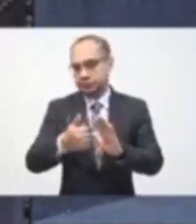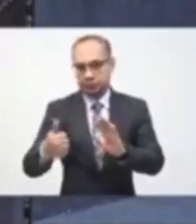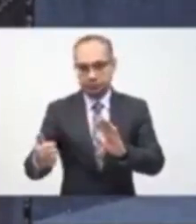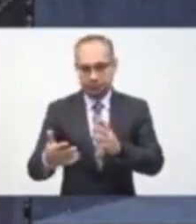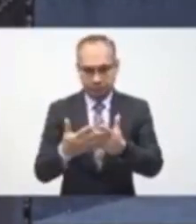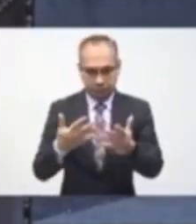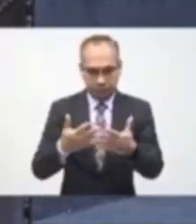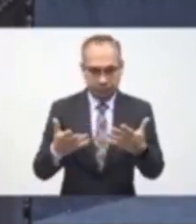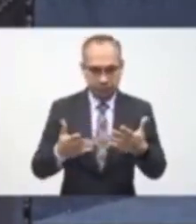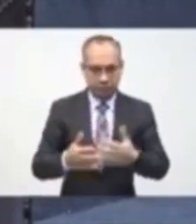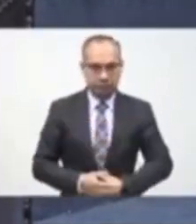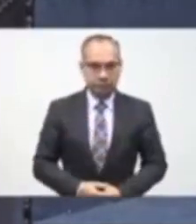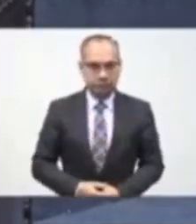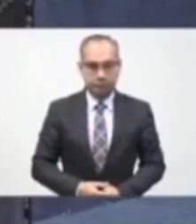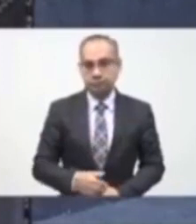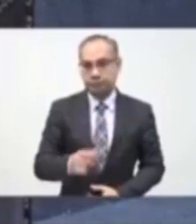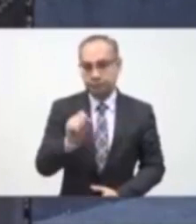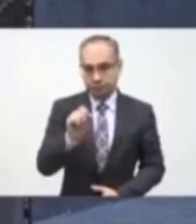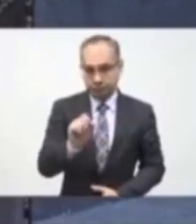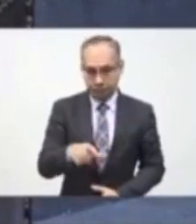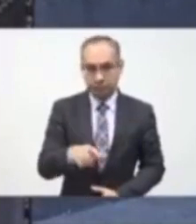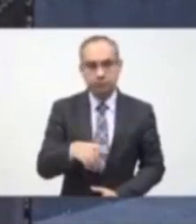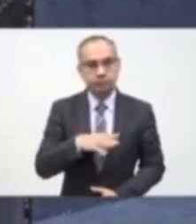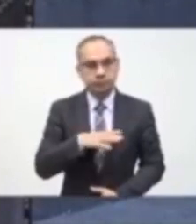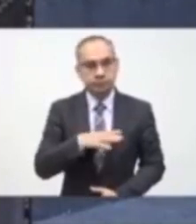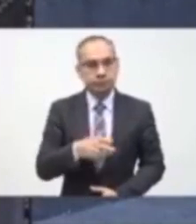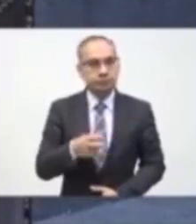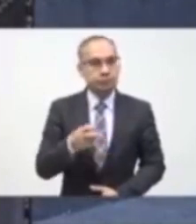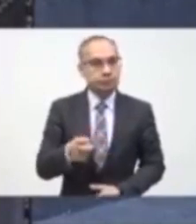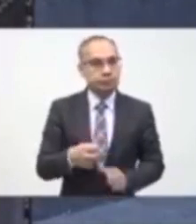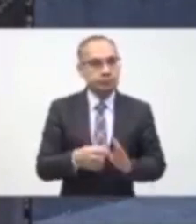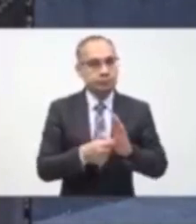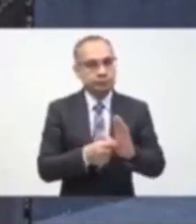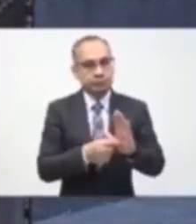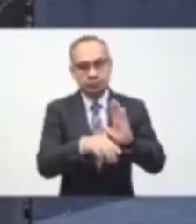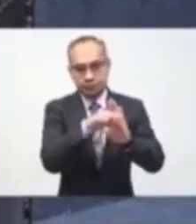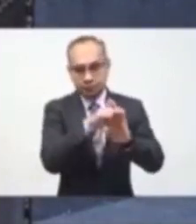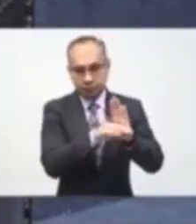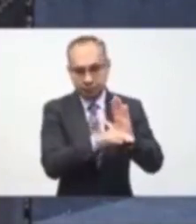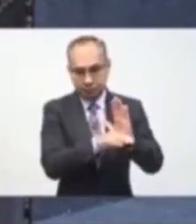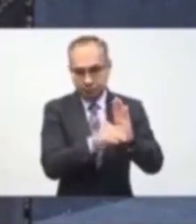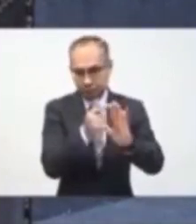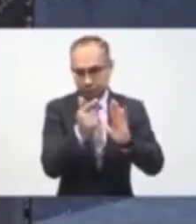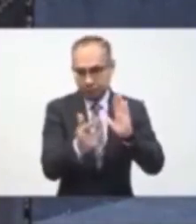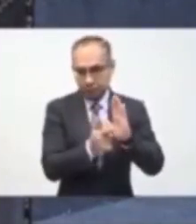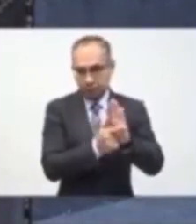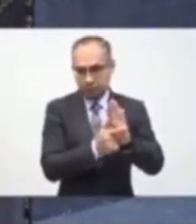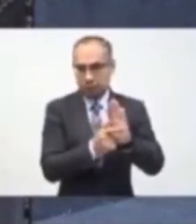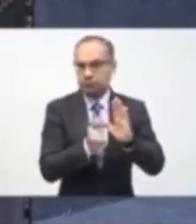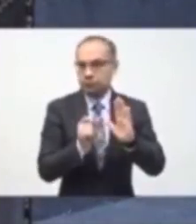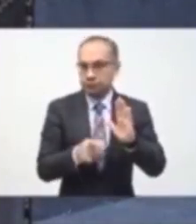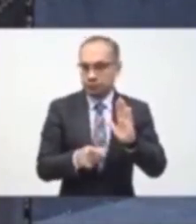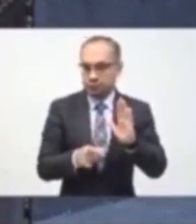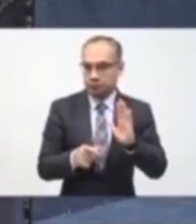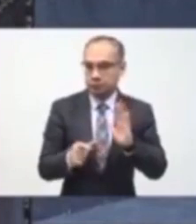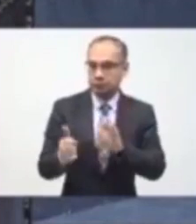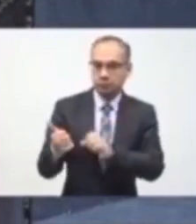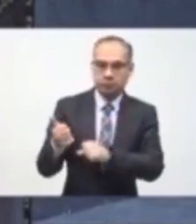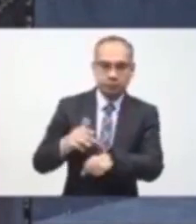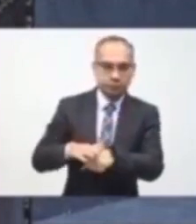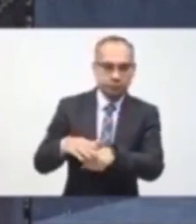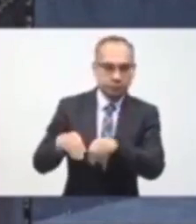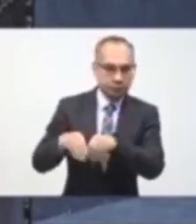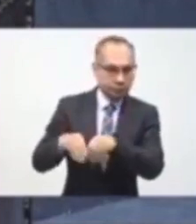Citlali Jaramillo Ramírez y Marcia Torres González en la misma sesión el pleno legislativo aprobó cuatro acuerdos